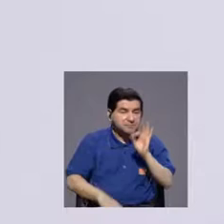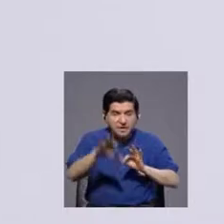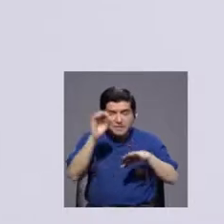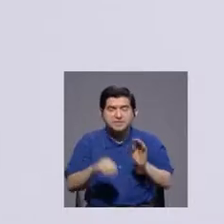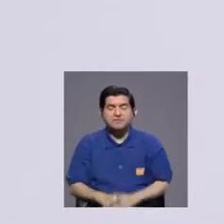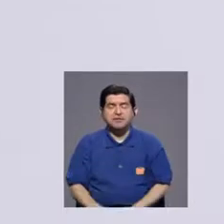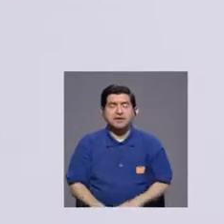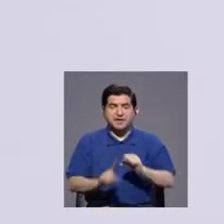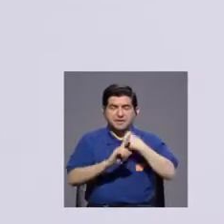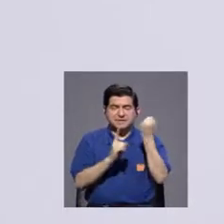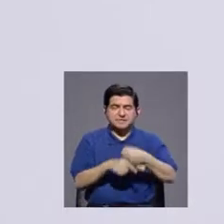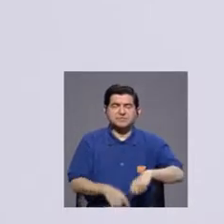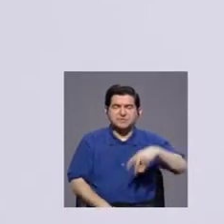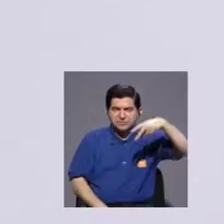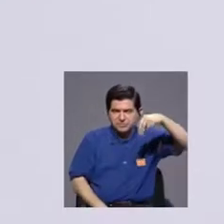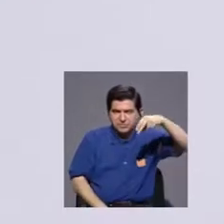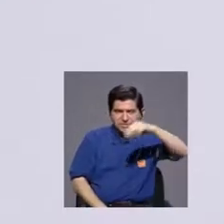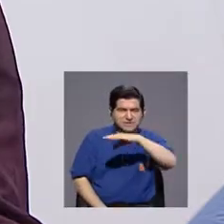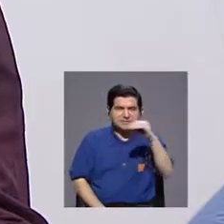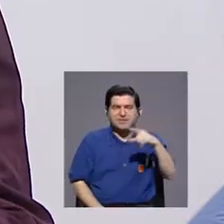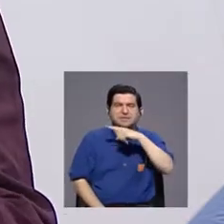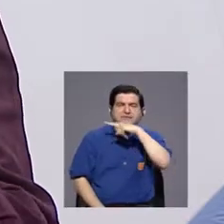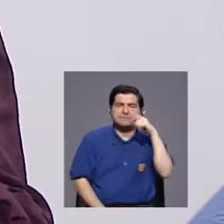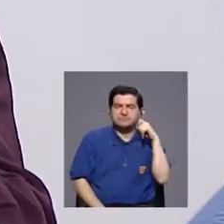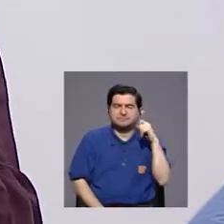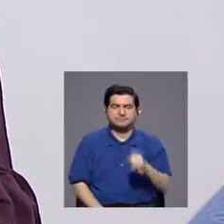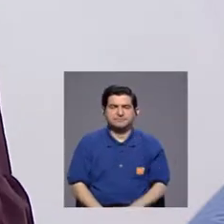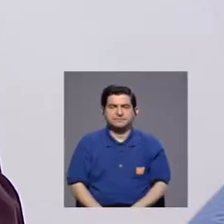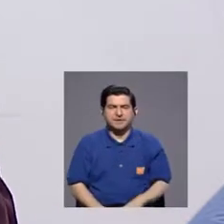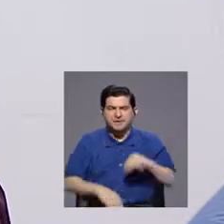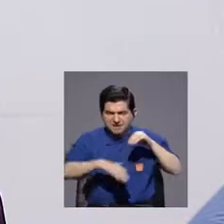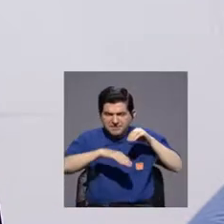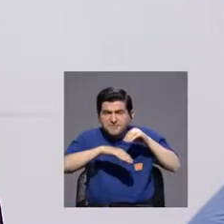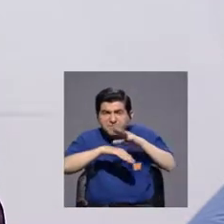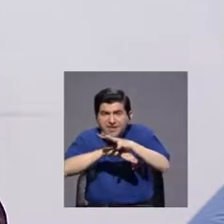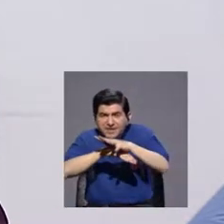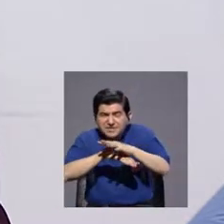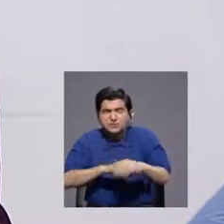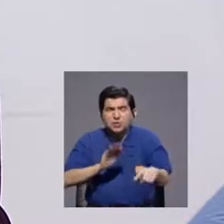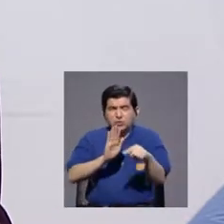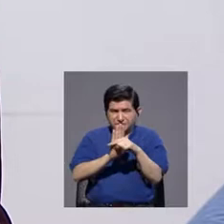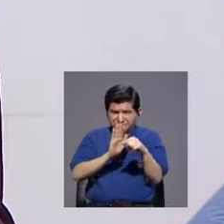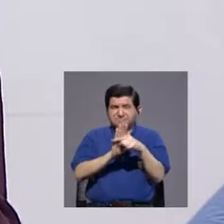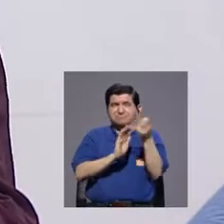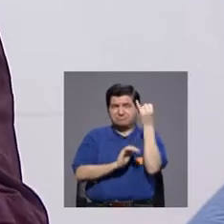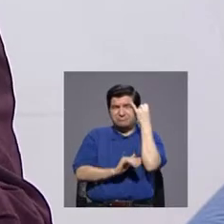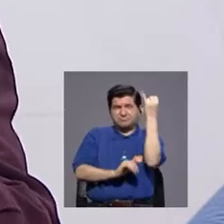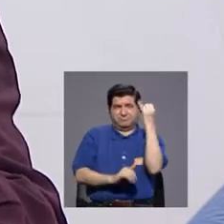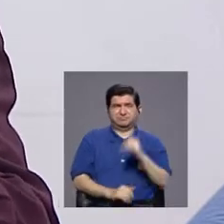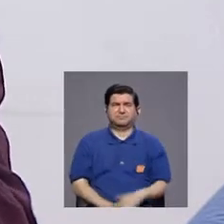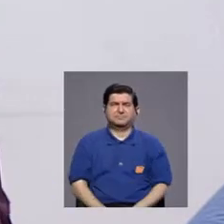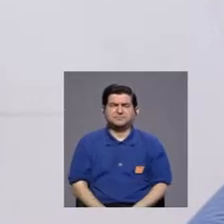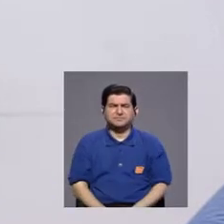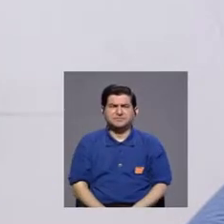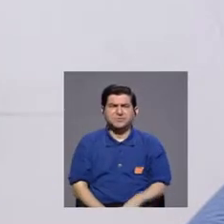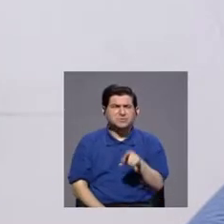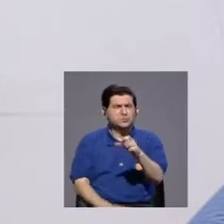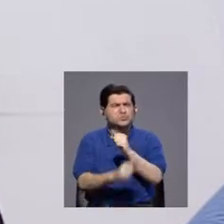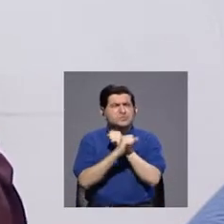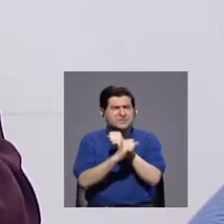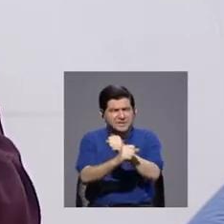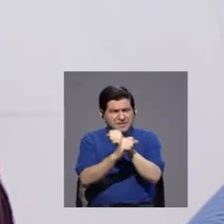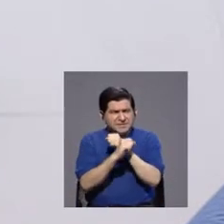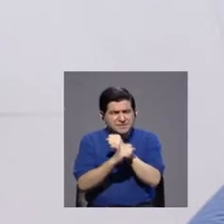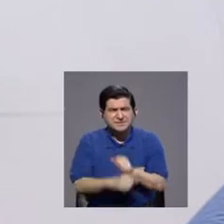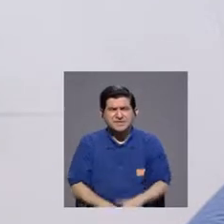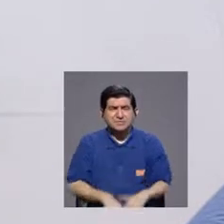salinidad y sequía la radiación tiene una connotación negativa como se aseguran ustedes